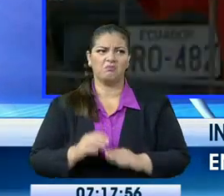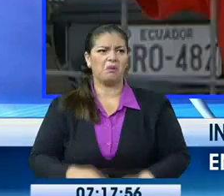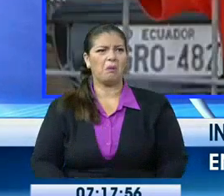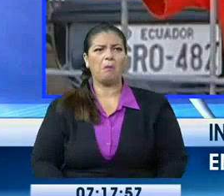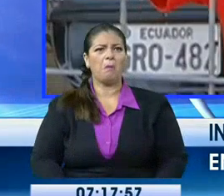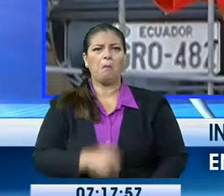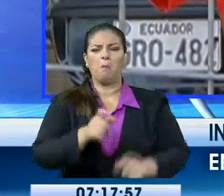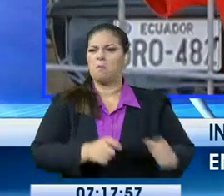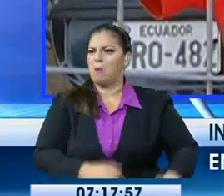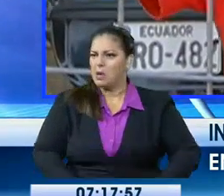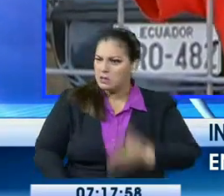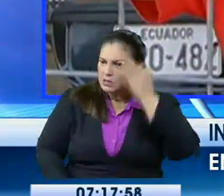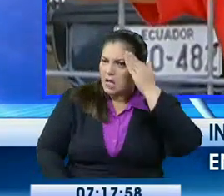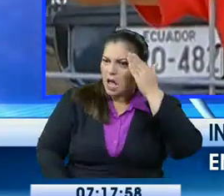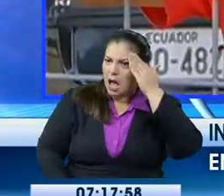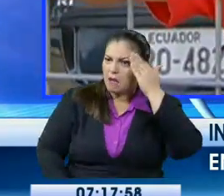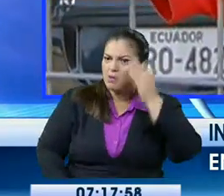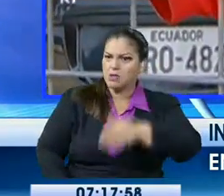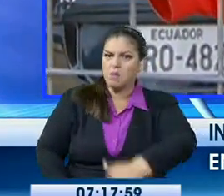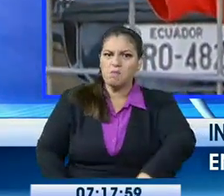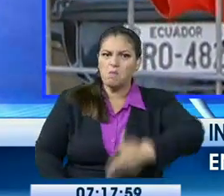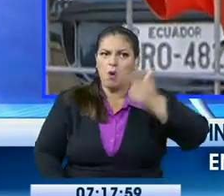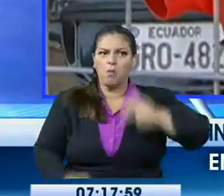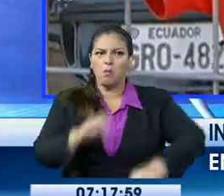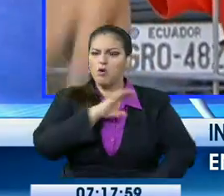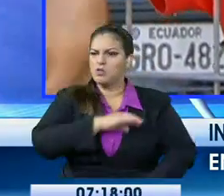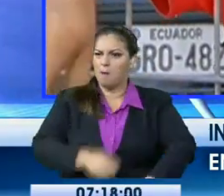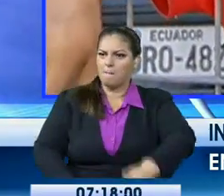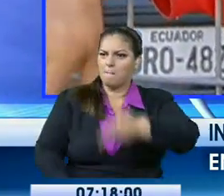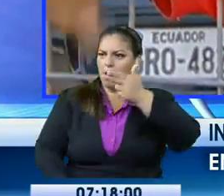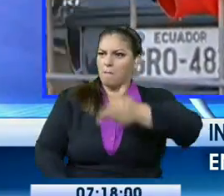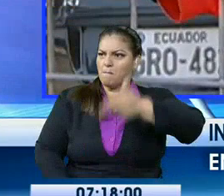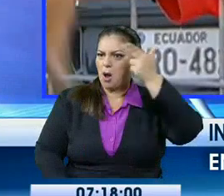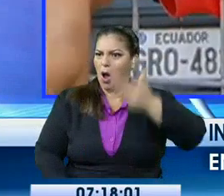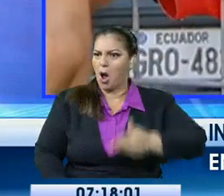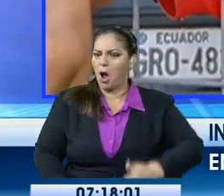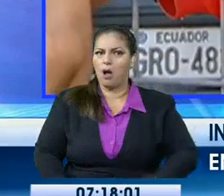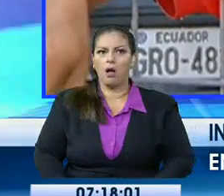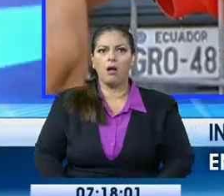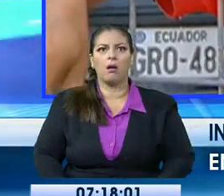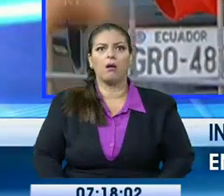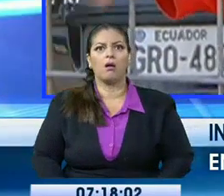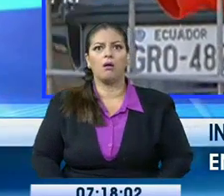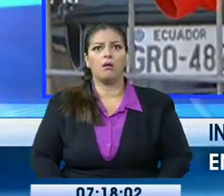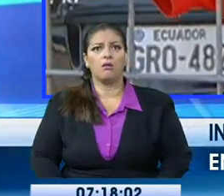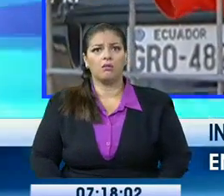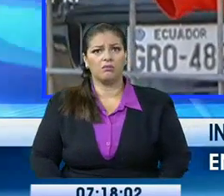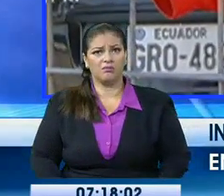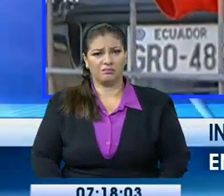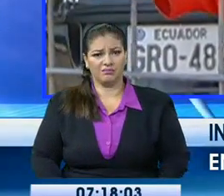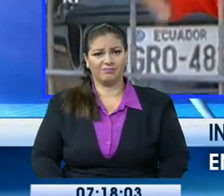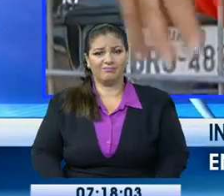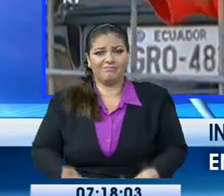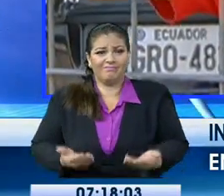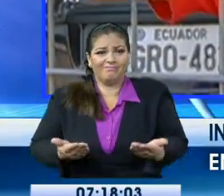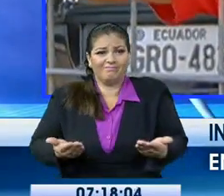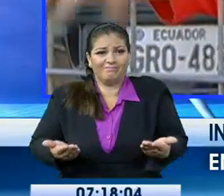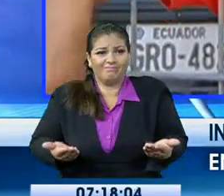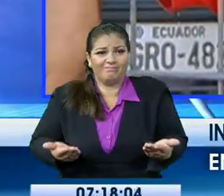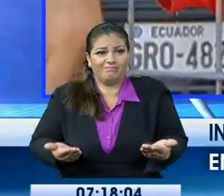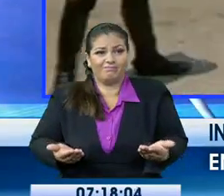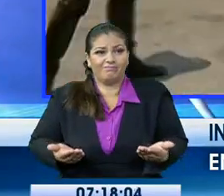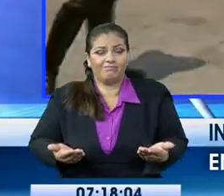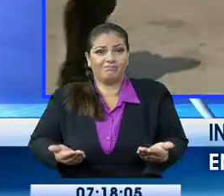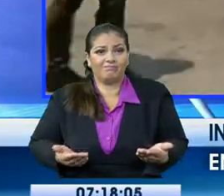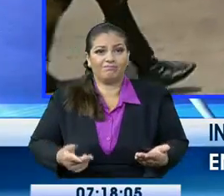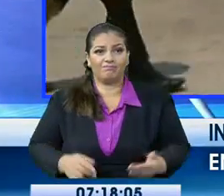y cómo incluso ha policías heridos. De tiros. Claro. Exactamente, porque policías heridos arriesgan claro. sus vidas. Sin embargo, podría ser